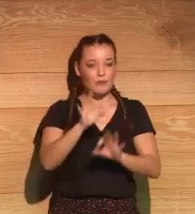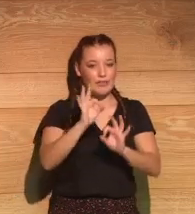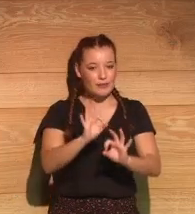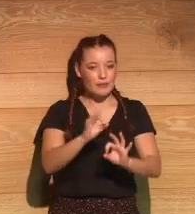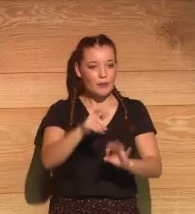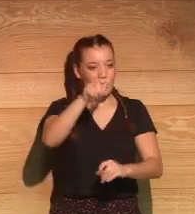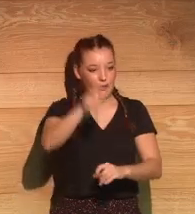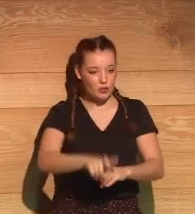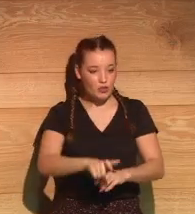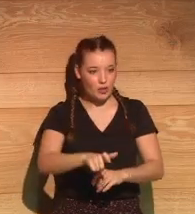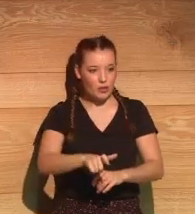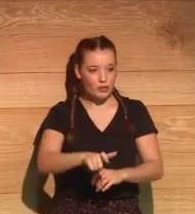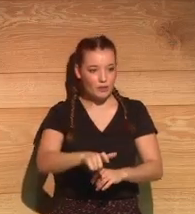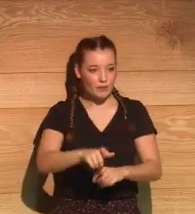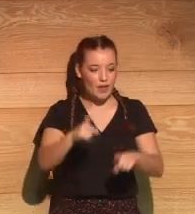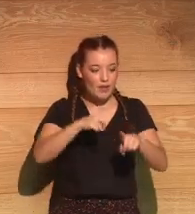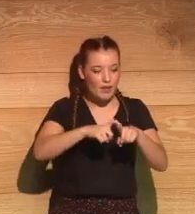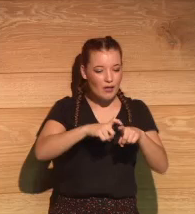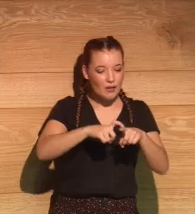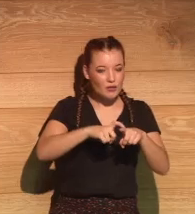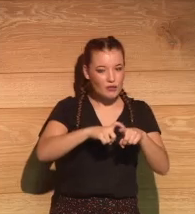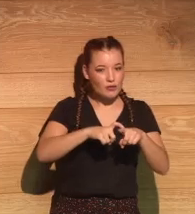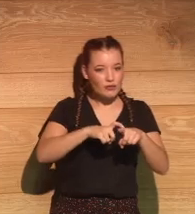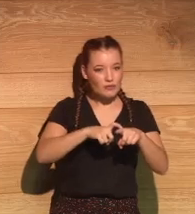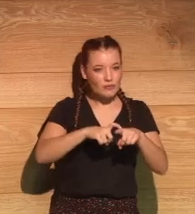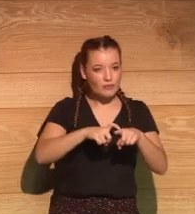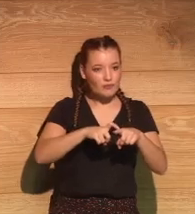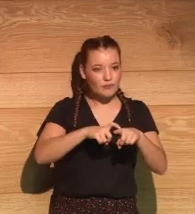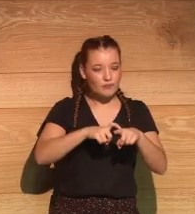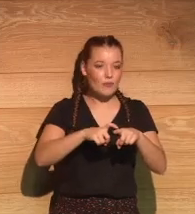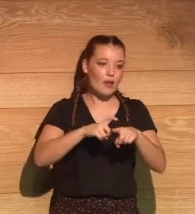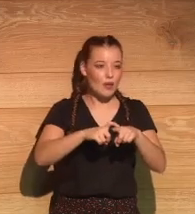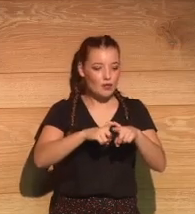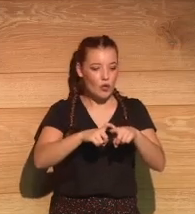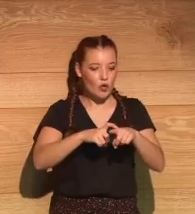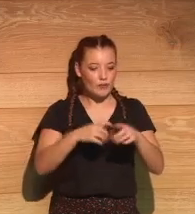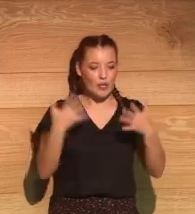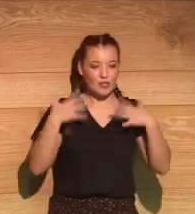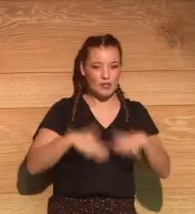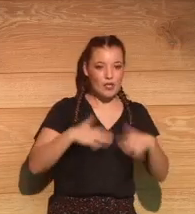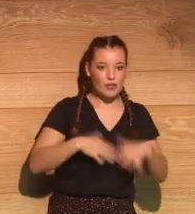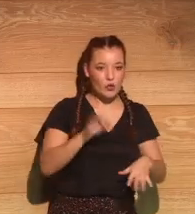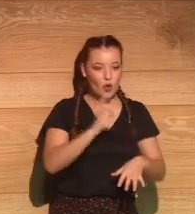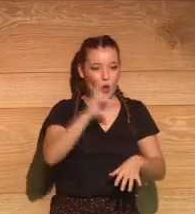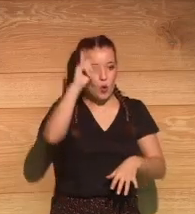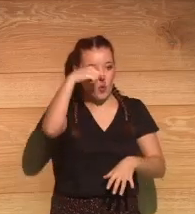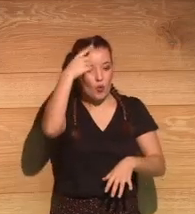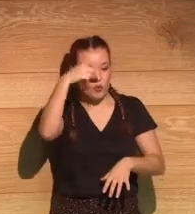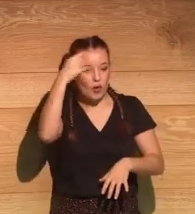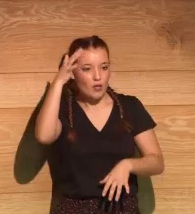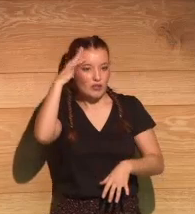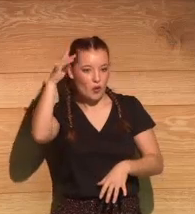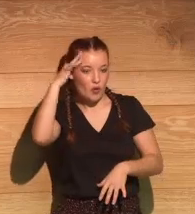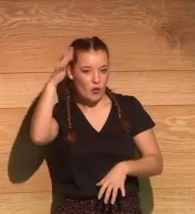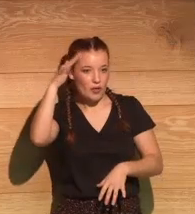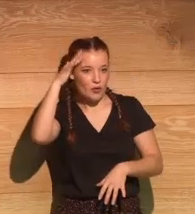que comparten rasgos, ya sea estéticos, culturales, ideológicos, más con generaciones